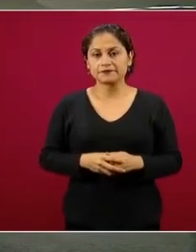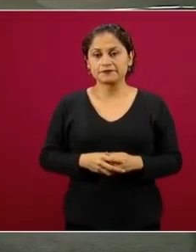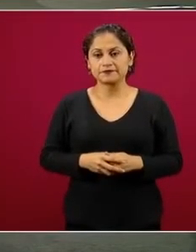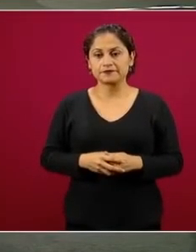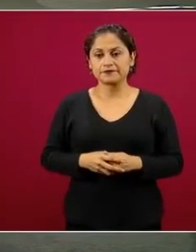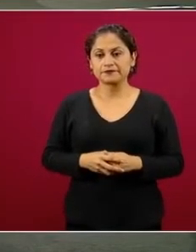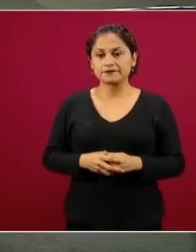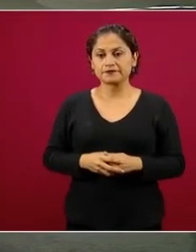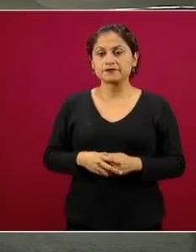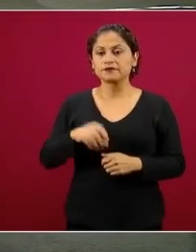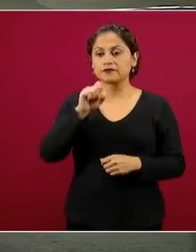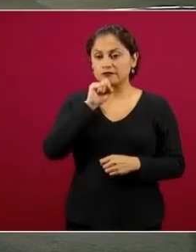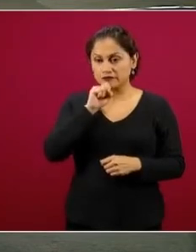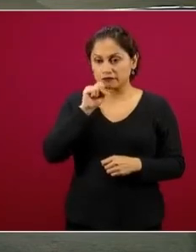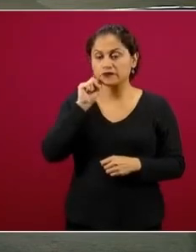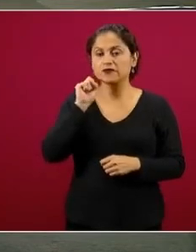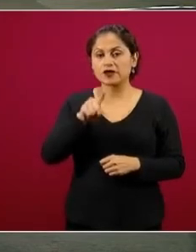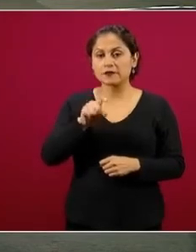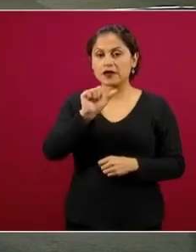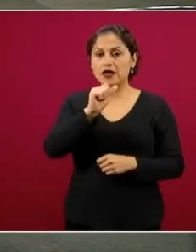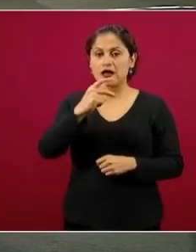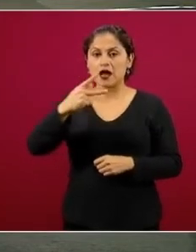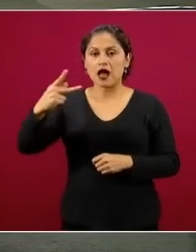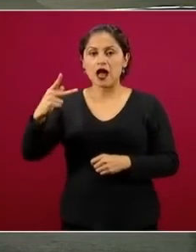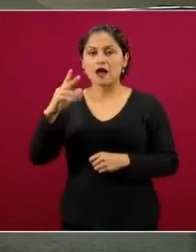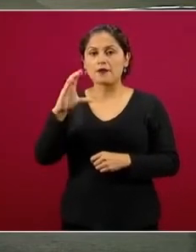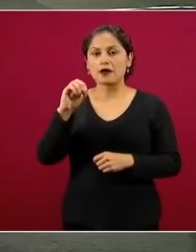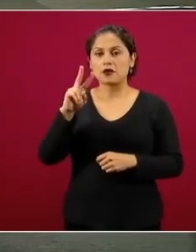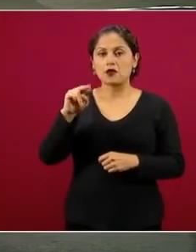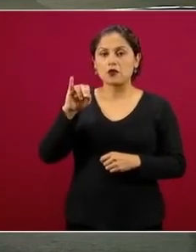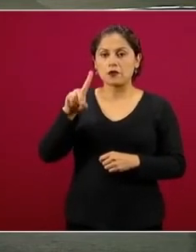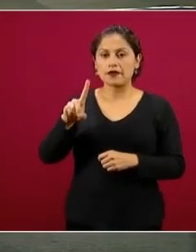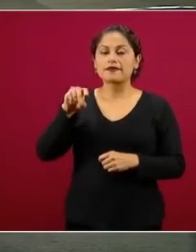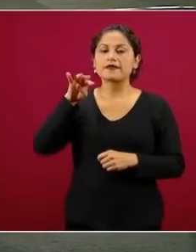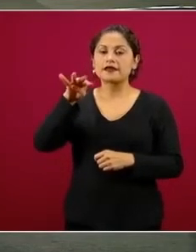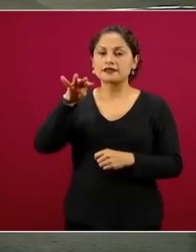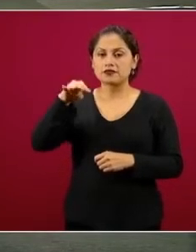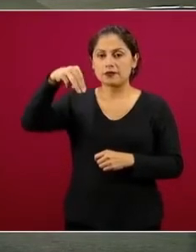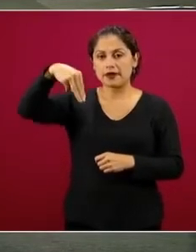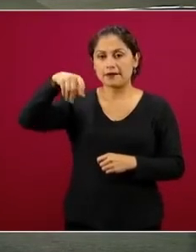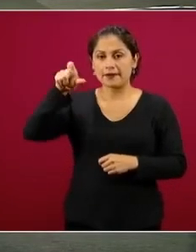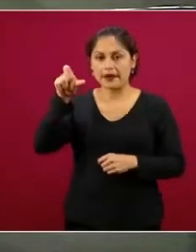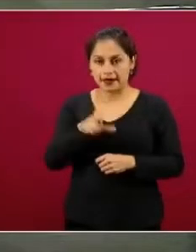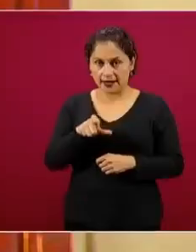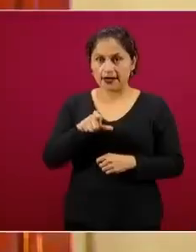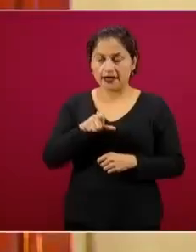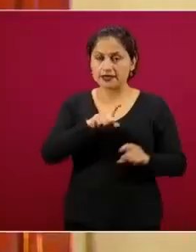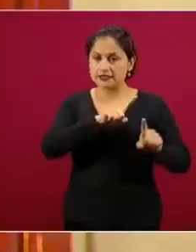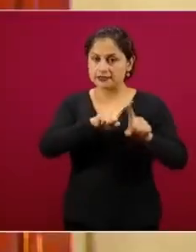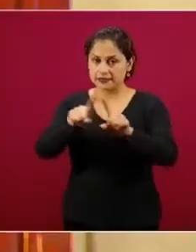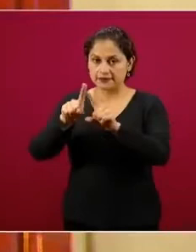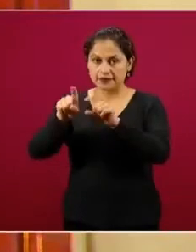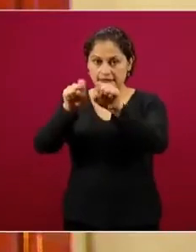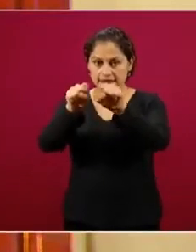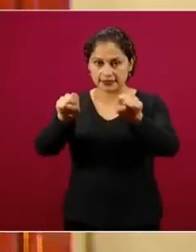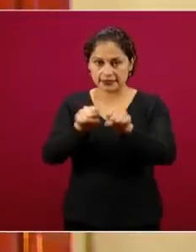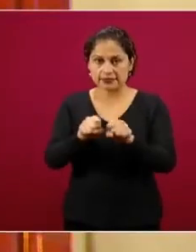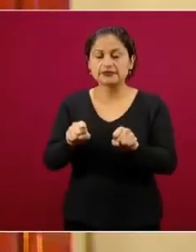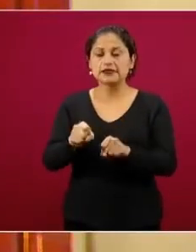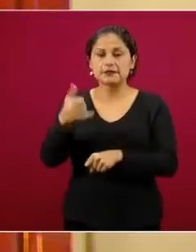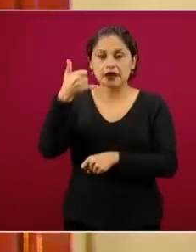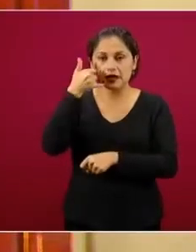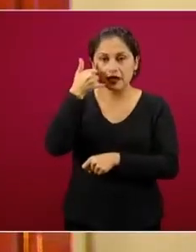La aplicación COVID-19 MX, que está disponible en los 3 sistemas operativos para